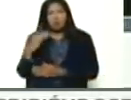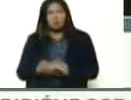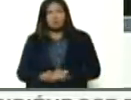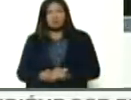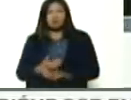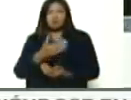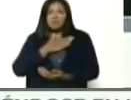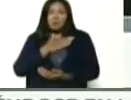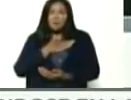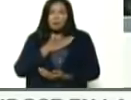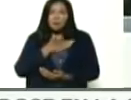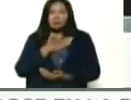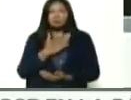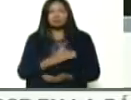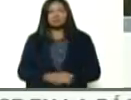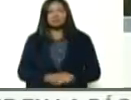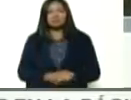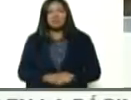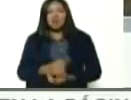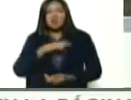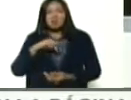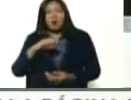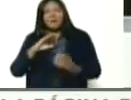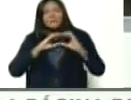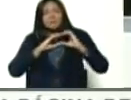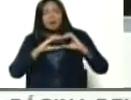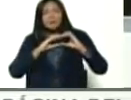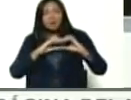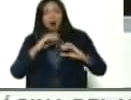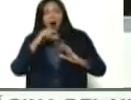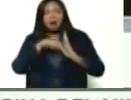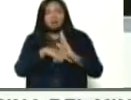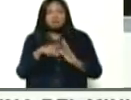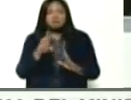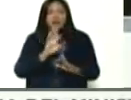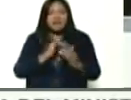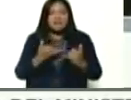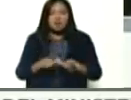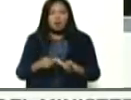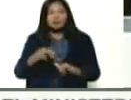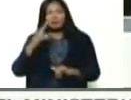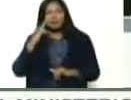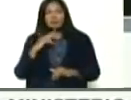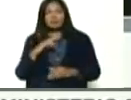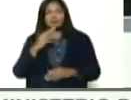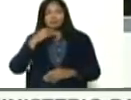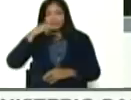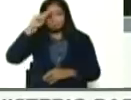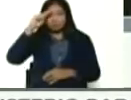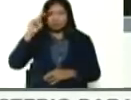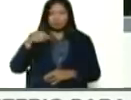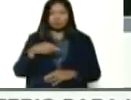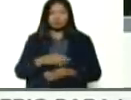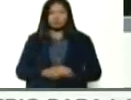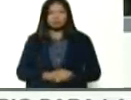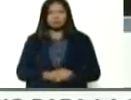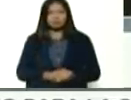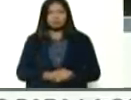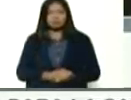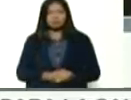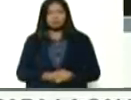corazón nuestro corazón de hijos de bolívar hijos del mismo padre valga el